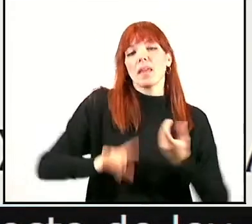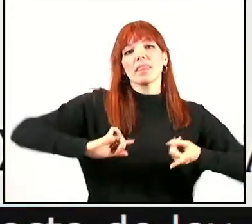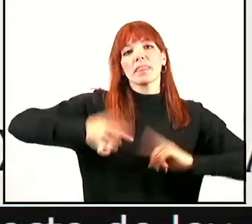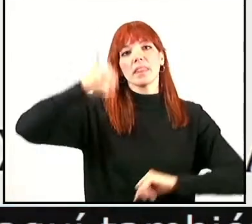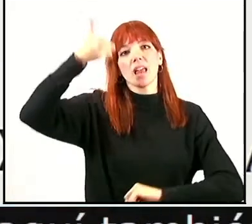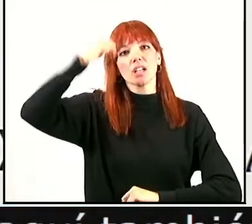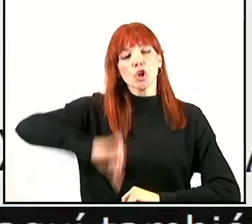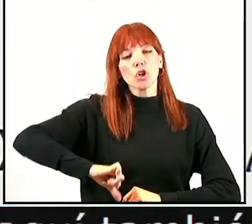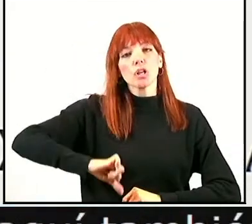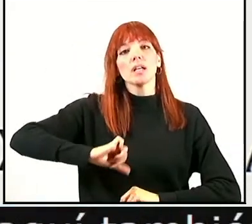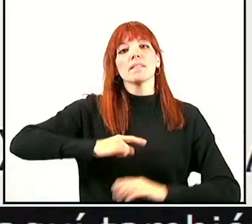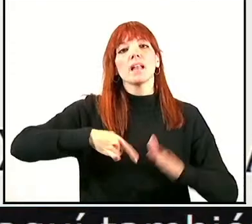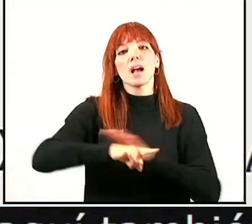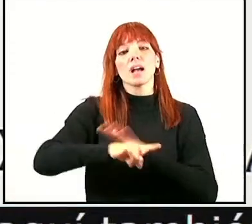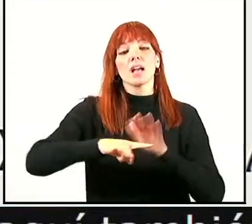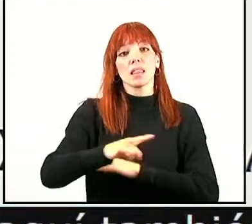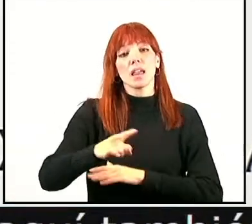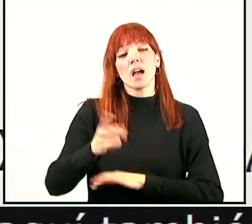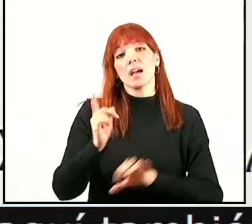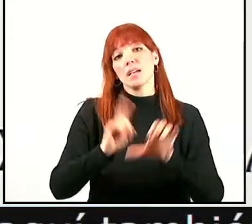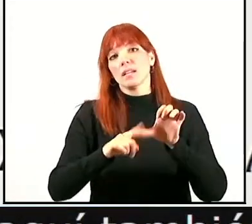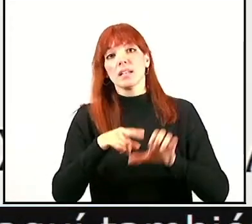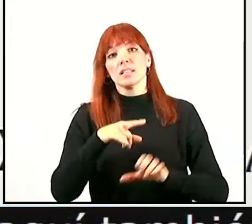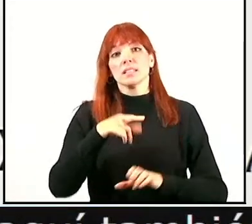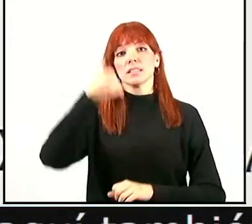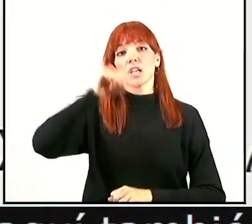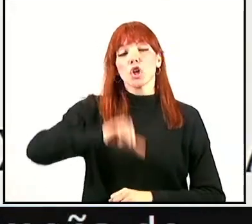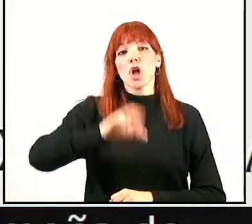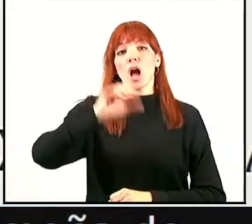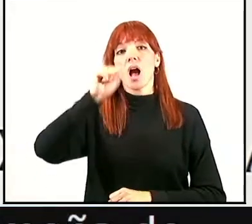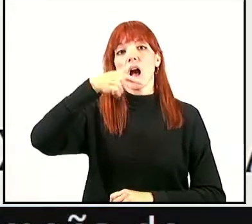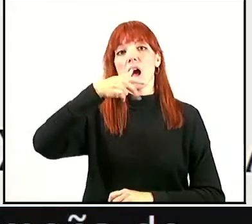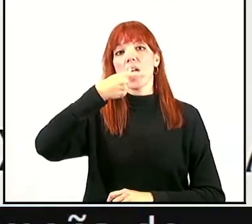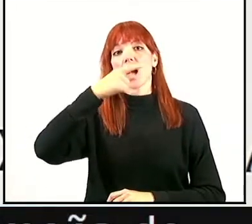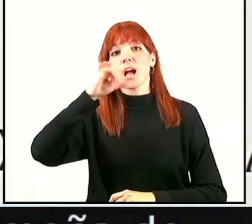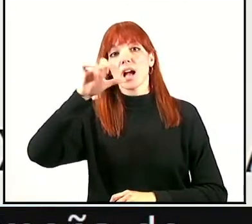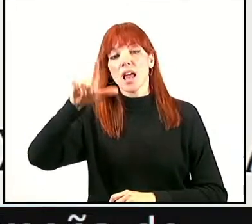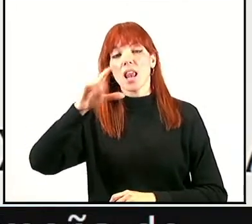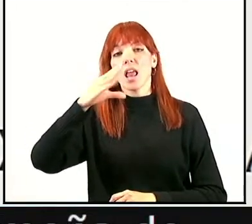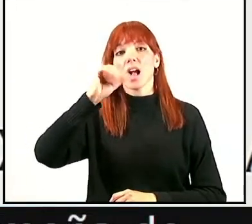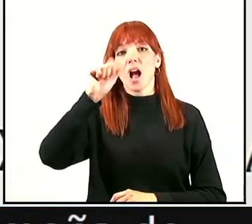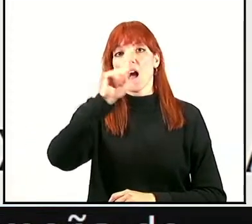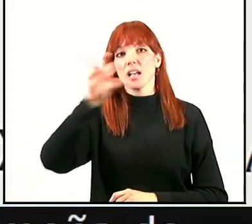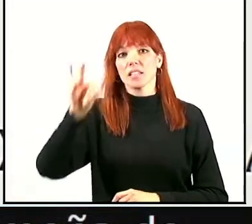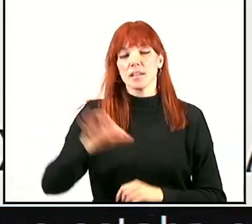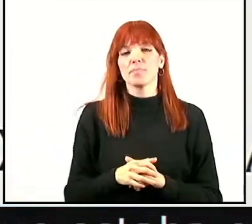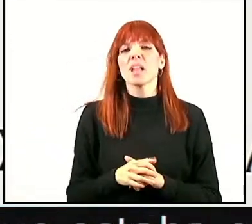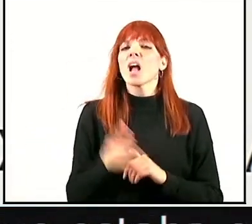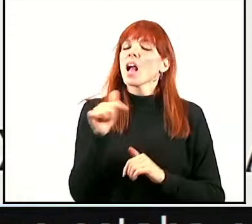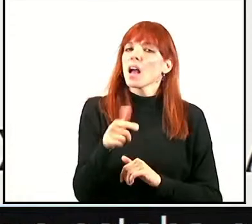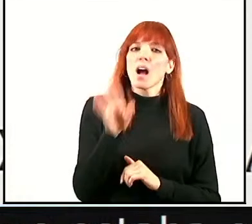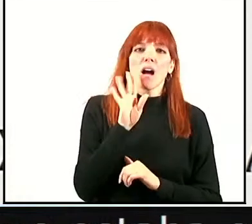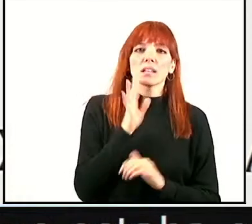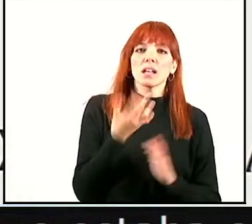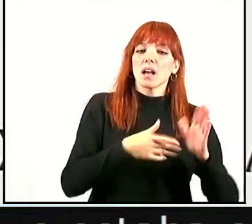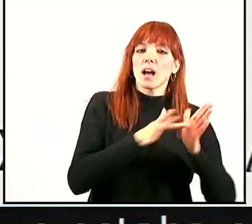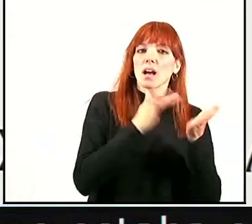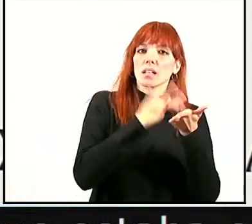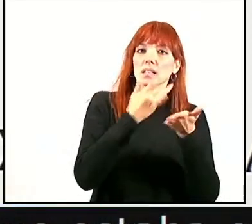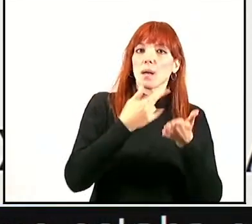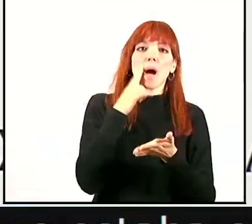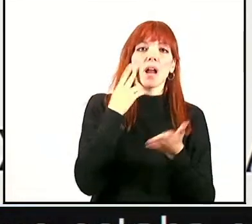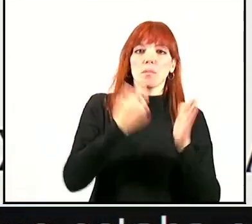la Agencia Extremeña de Cooperación, Ángel Calle, un compromiso que estaba en la agenda del Gobierno de Guillermo Fernández Vara en esta legislatura,